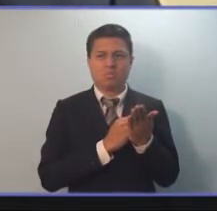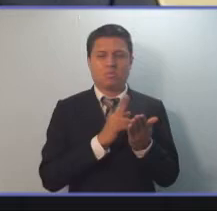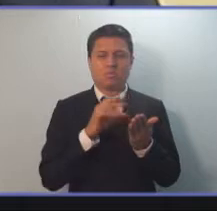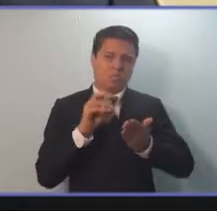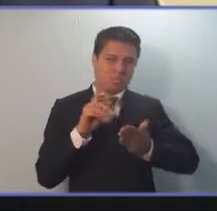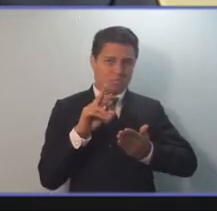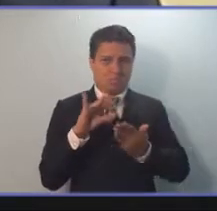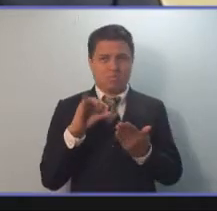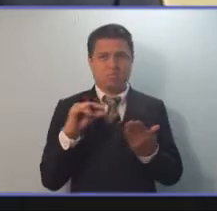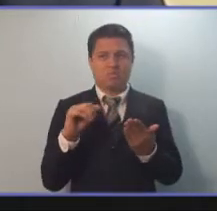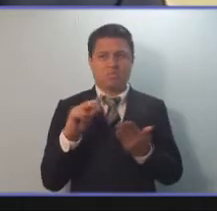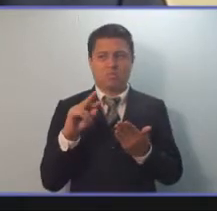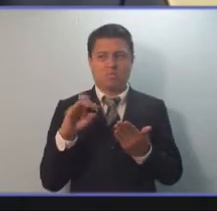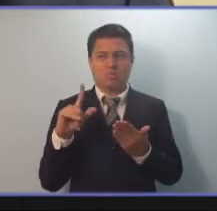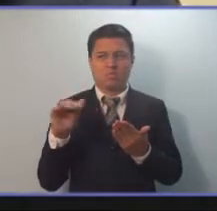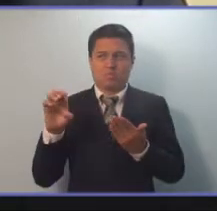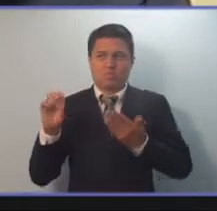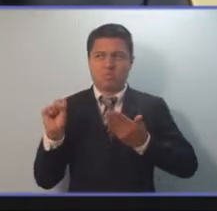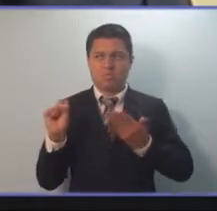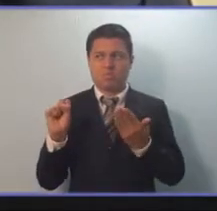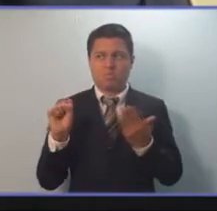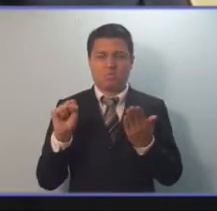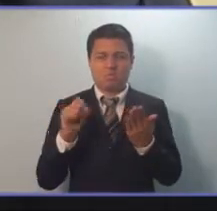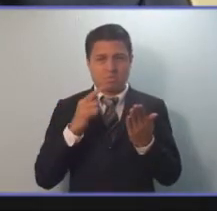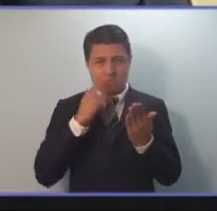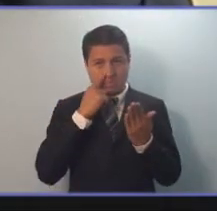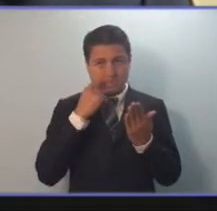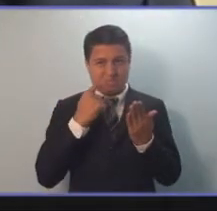Rodrigo Ávila Avilés,